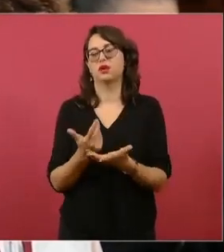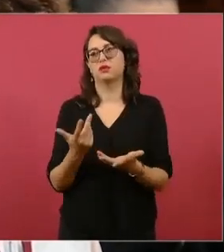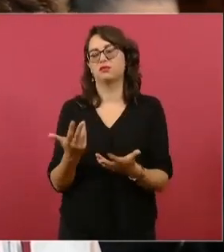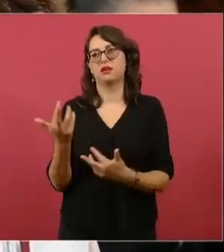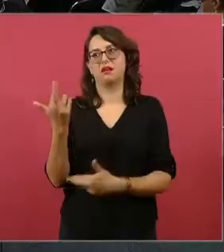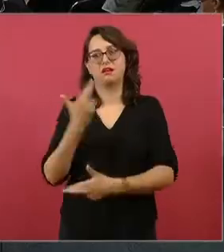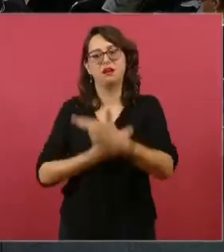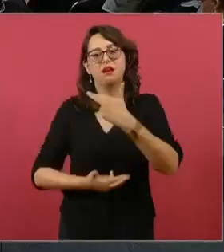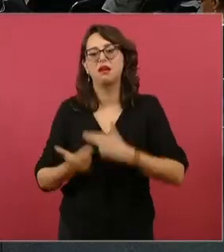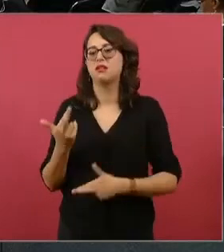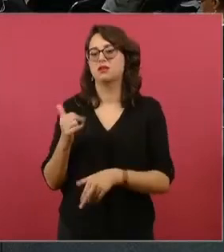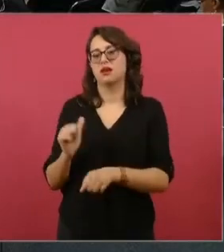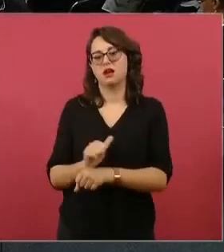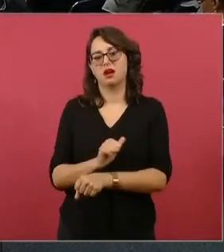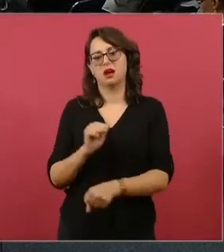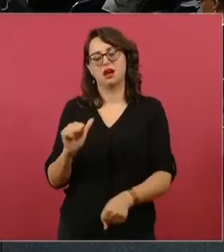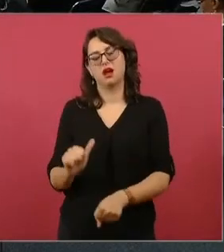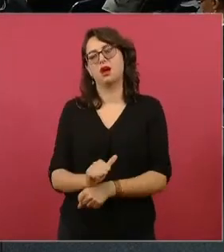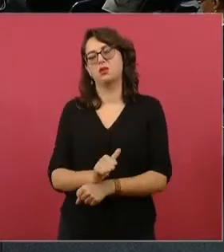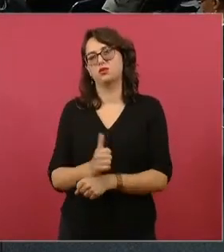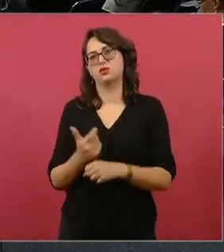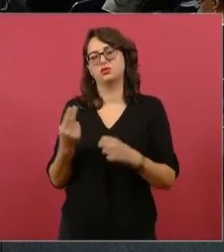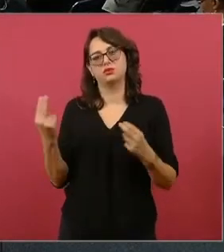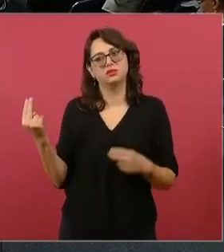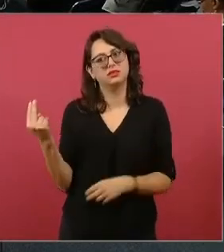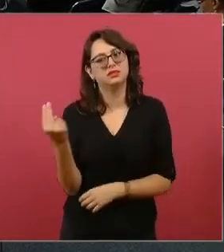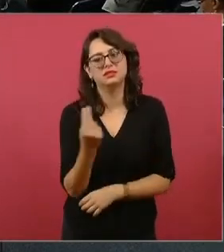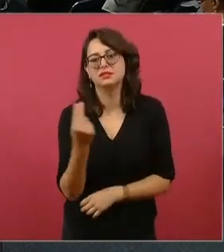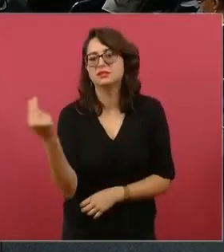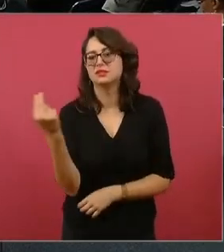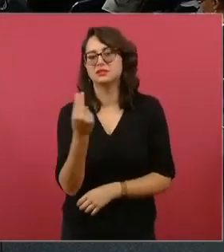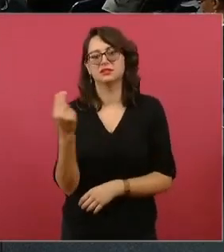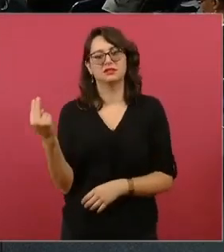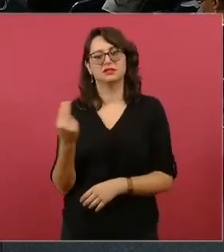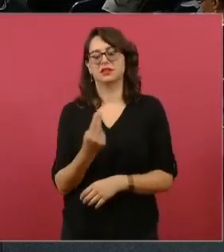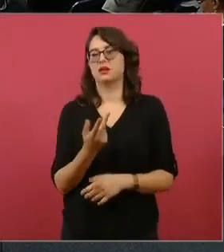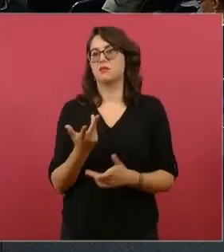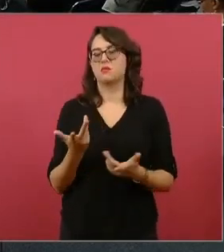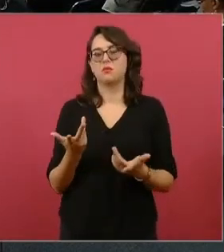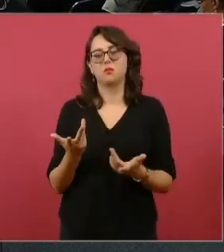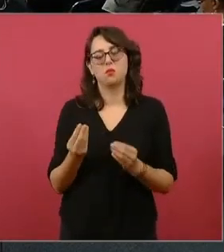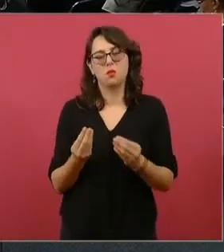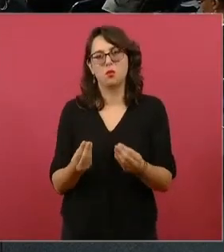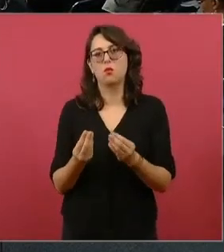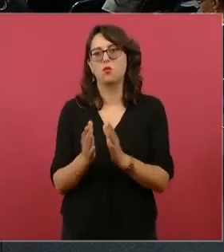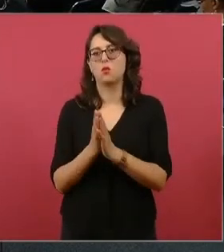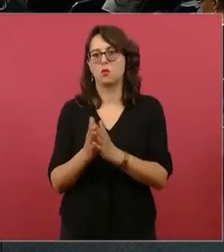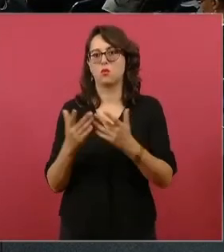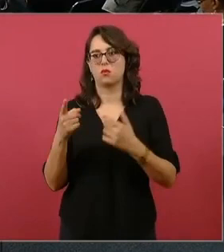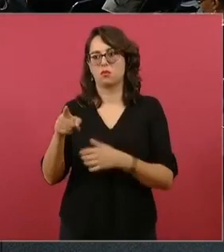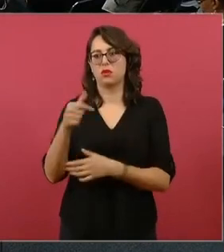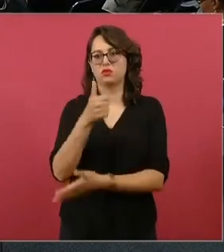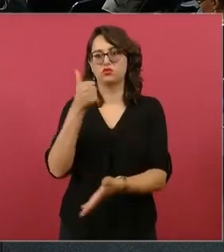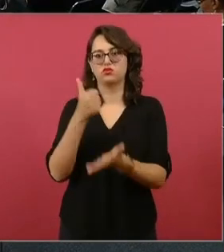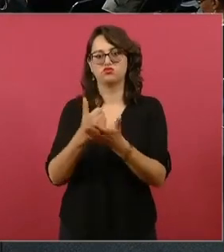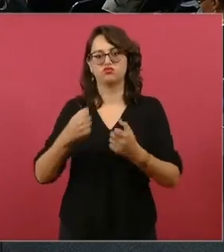reconsideración para poder recuperar su camionetita, la cual se encuentra retenida en esa ciudad fronteriza. ¿Sería posible que se